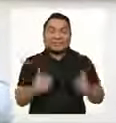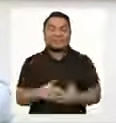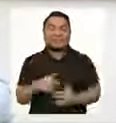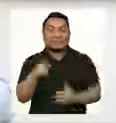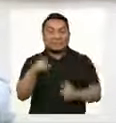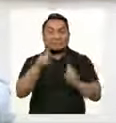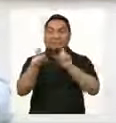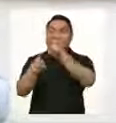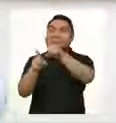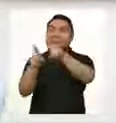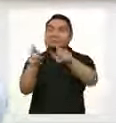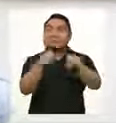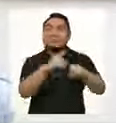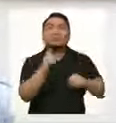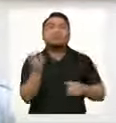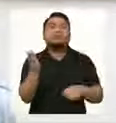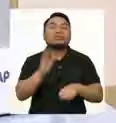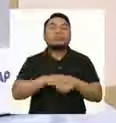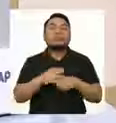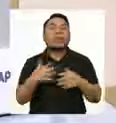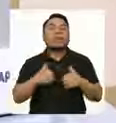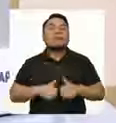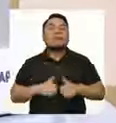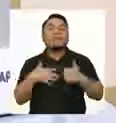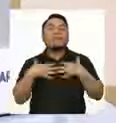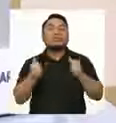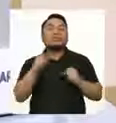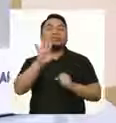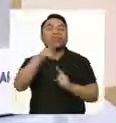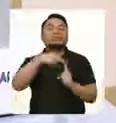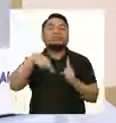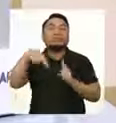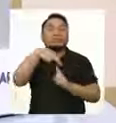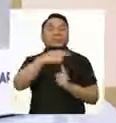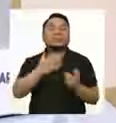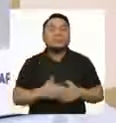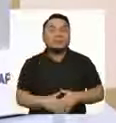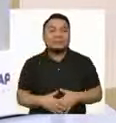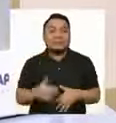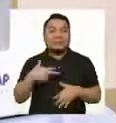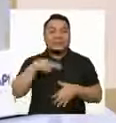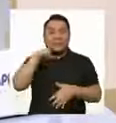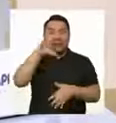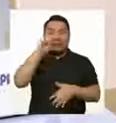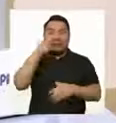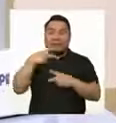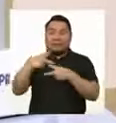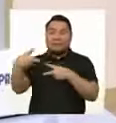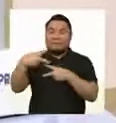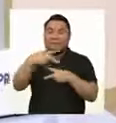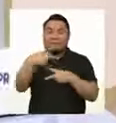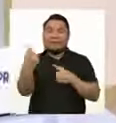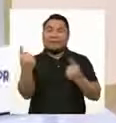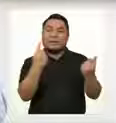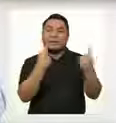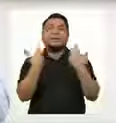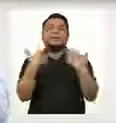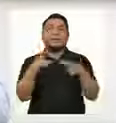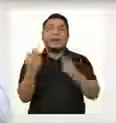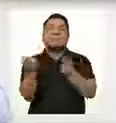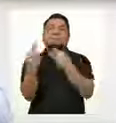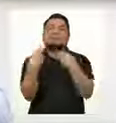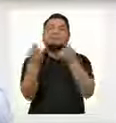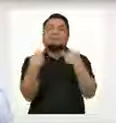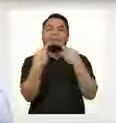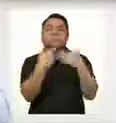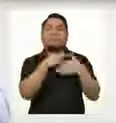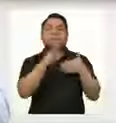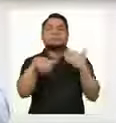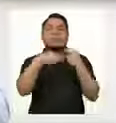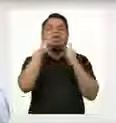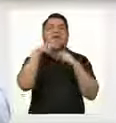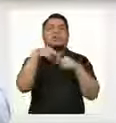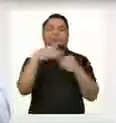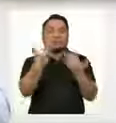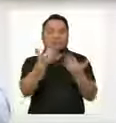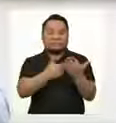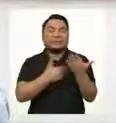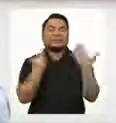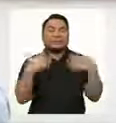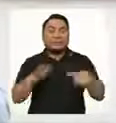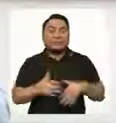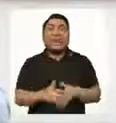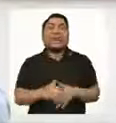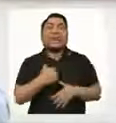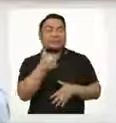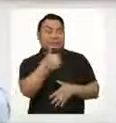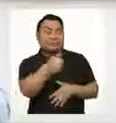encuesta sobre la vida saludable en su entorno? Los 30 vecinos ya me enviaron todas sus respuestas. Excelente, porque con esos datos